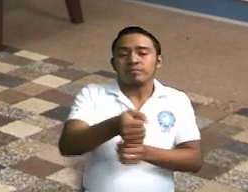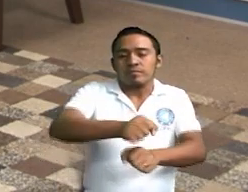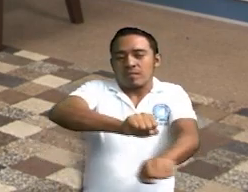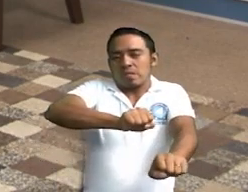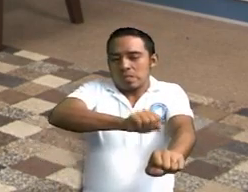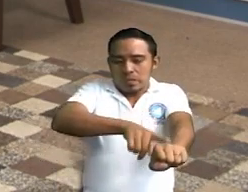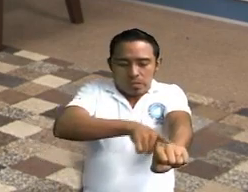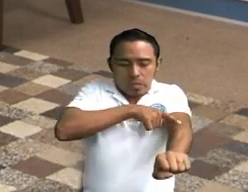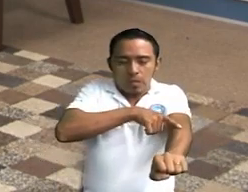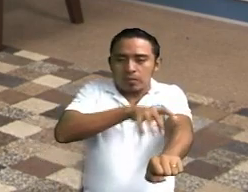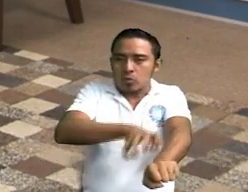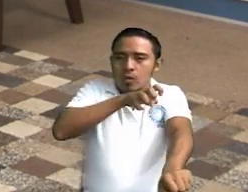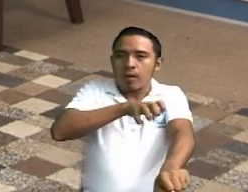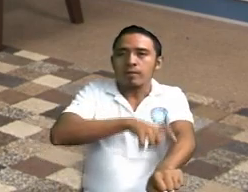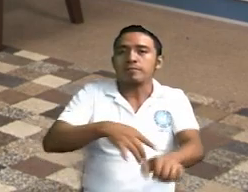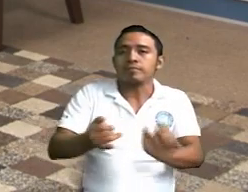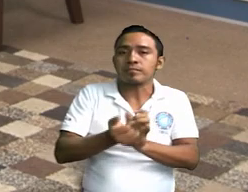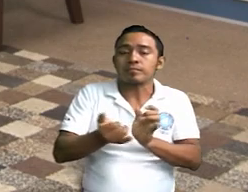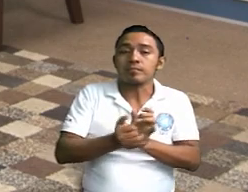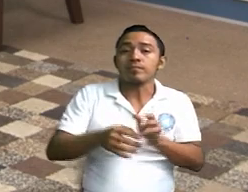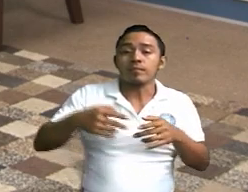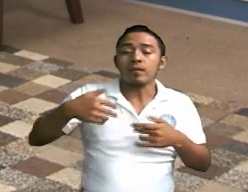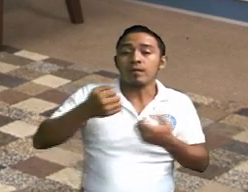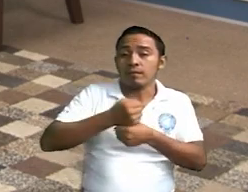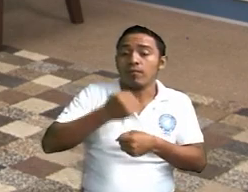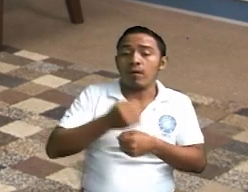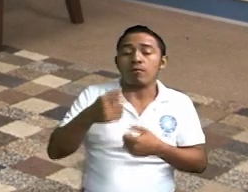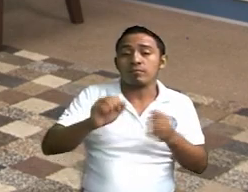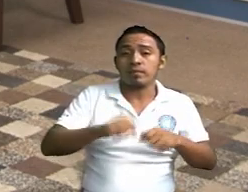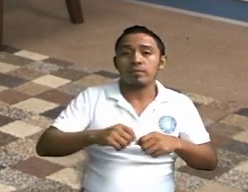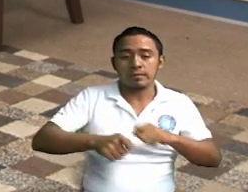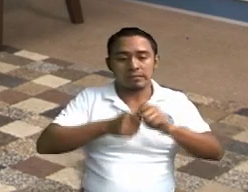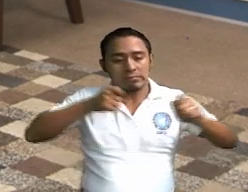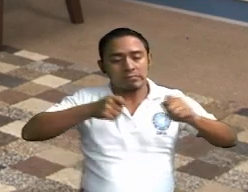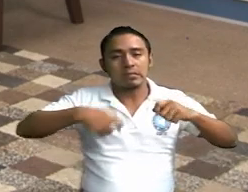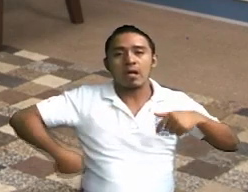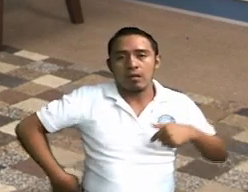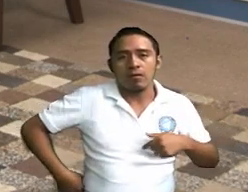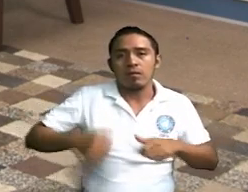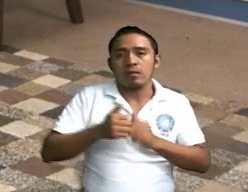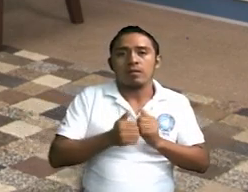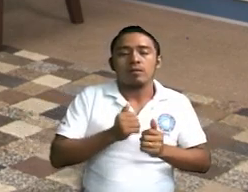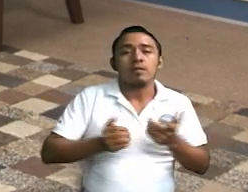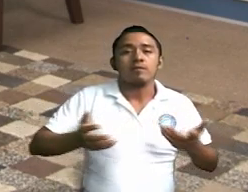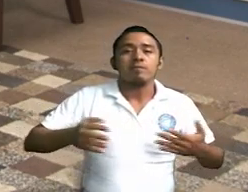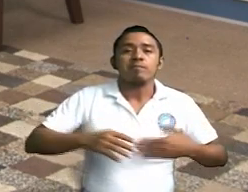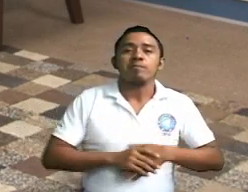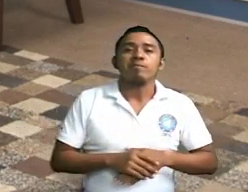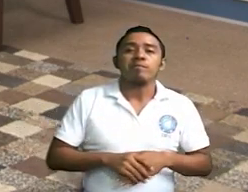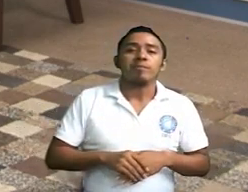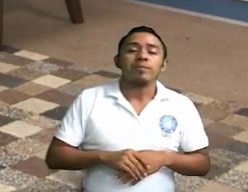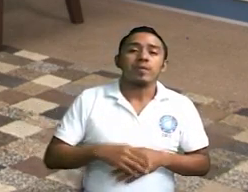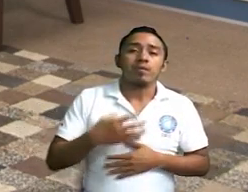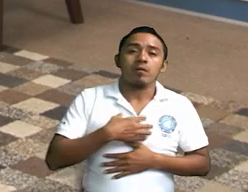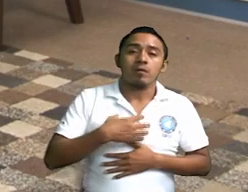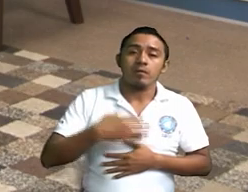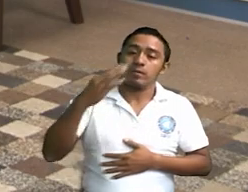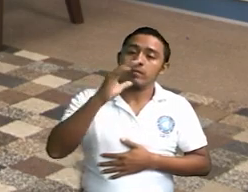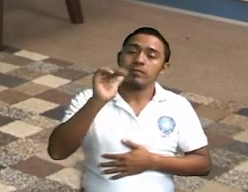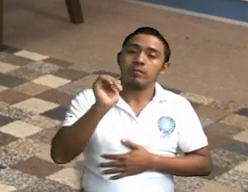traumas laborales también pueden ser. Generalmente son los que pueden presentar pues las patologías a nivel de la cadera,